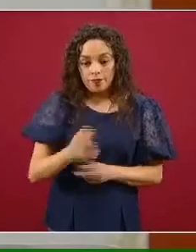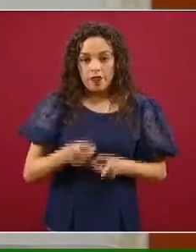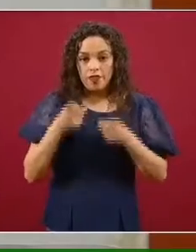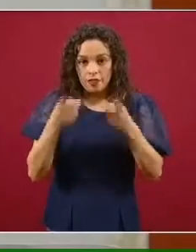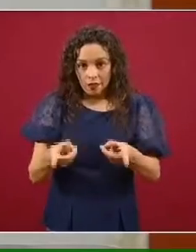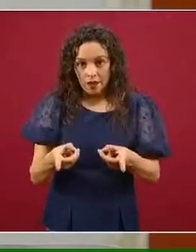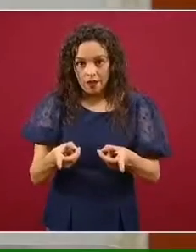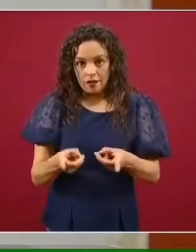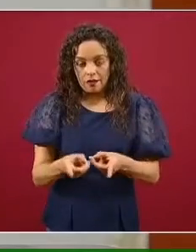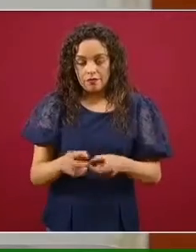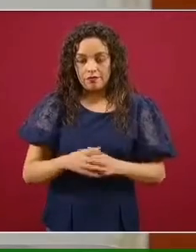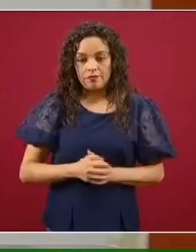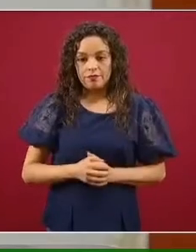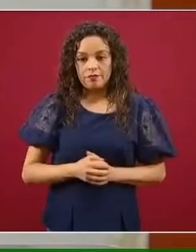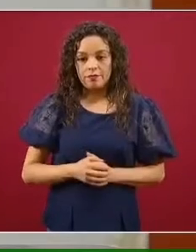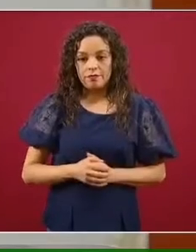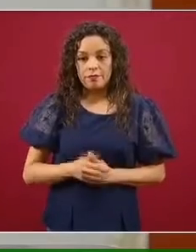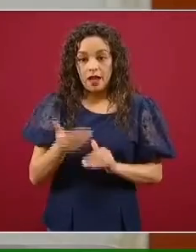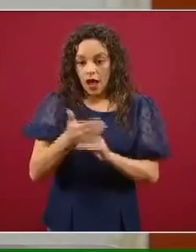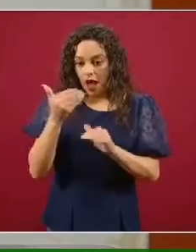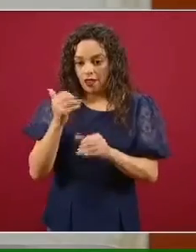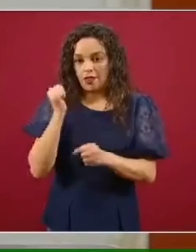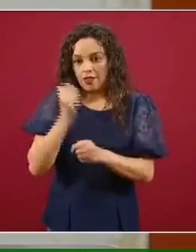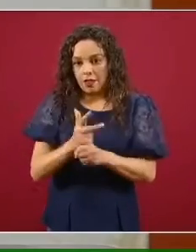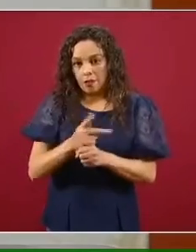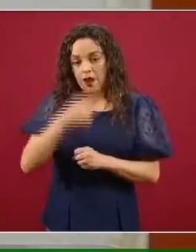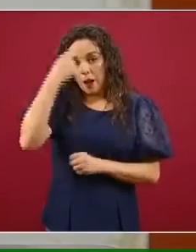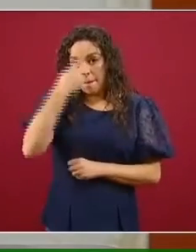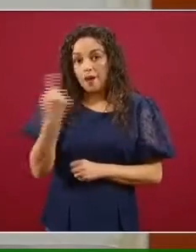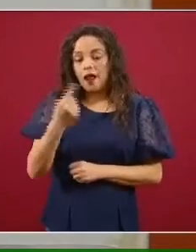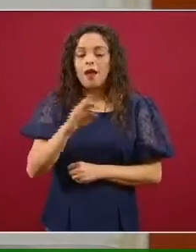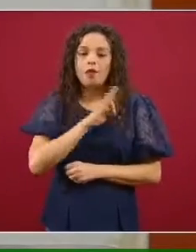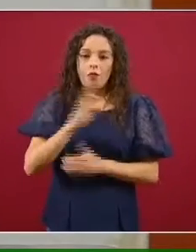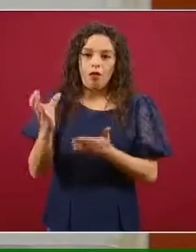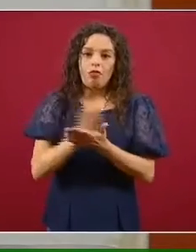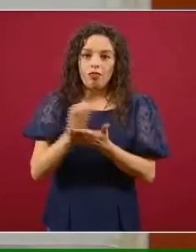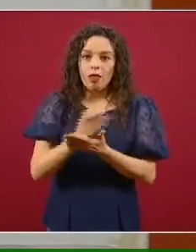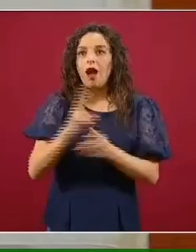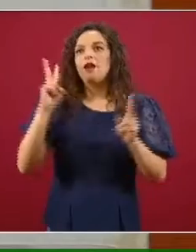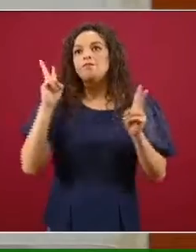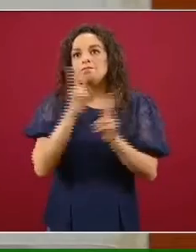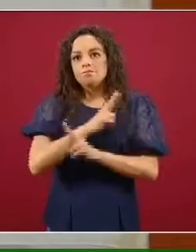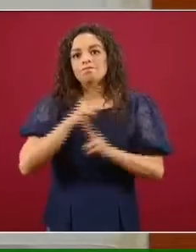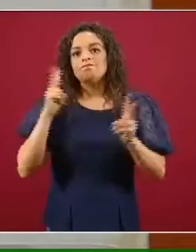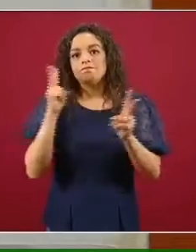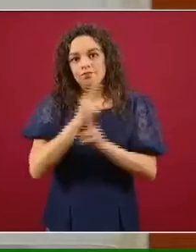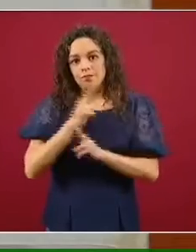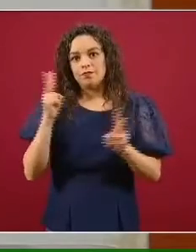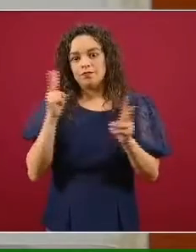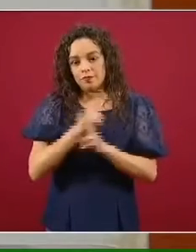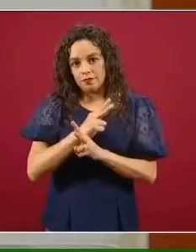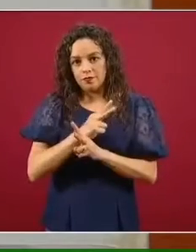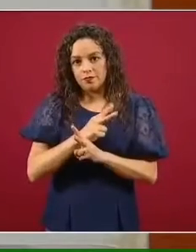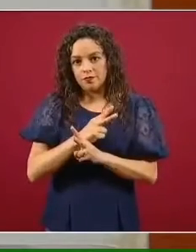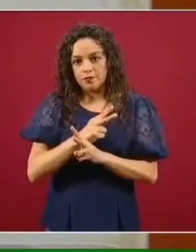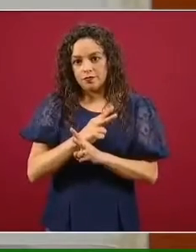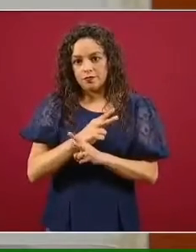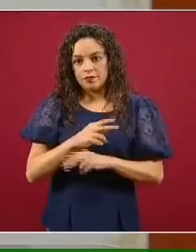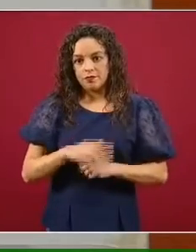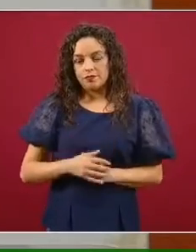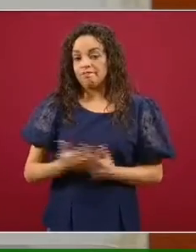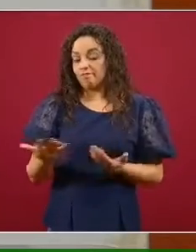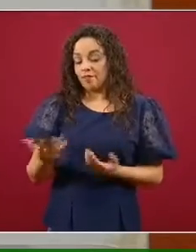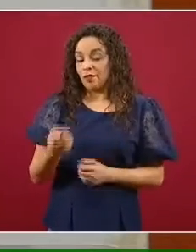inicial y de una manera oportuna, para estos casos que se pueden complicar, sí va a tener un cambio. Entonces,